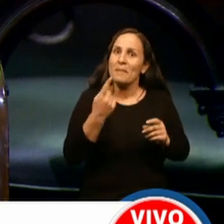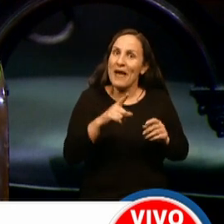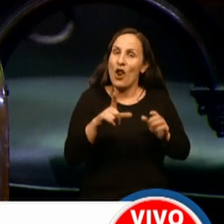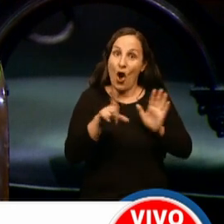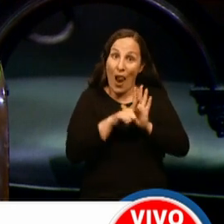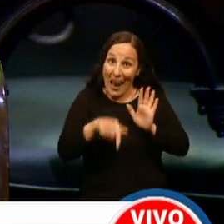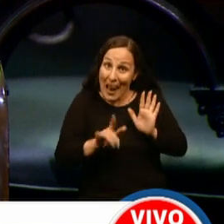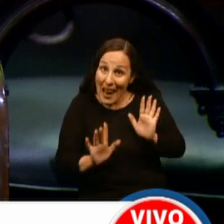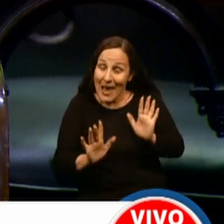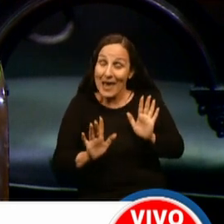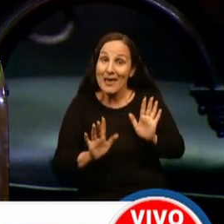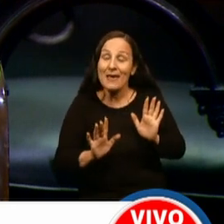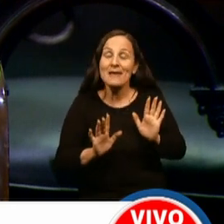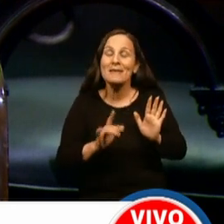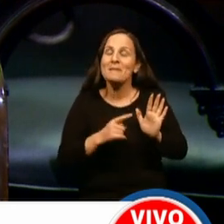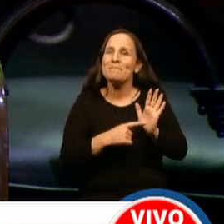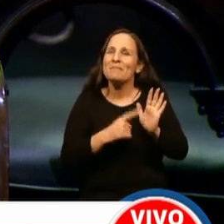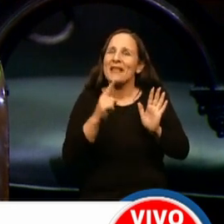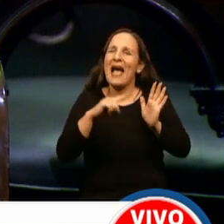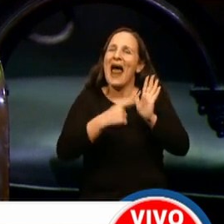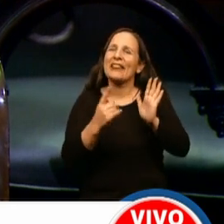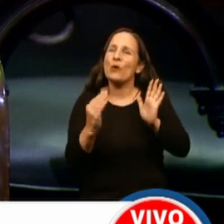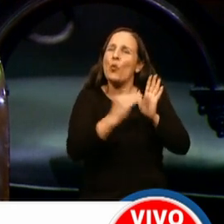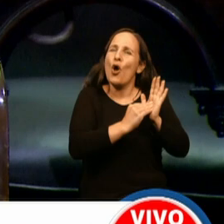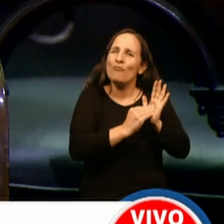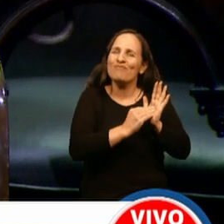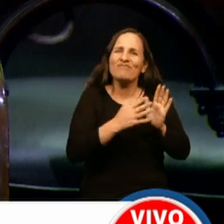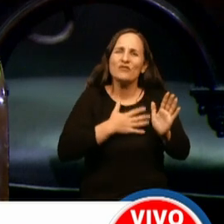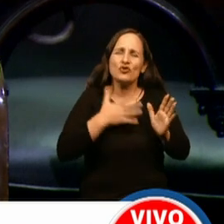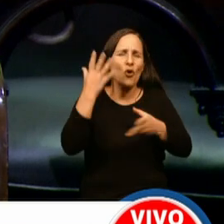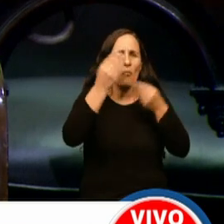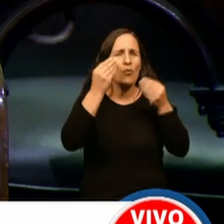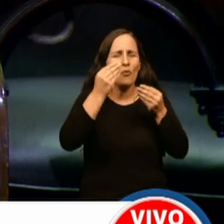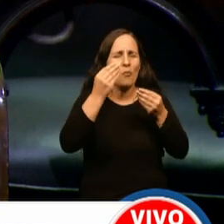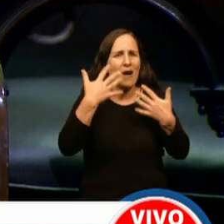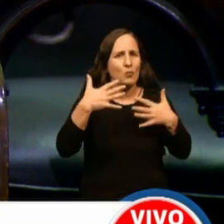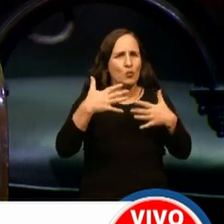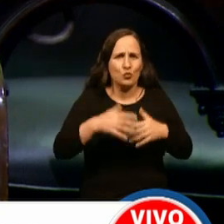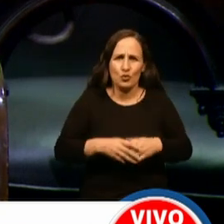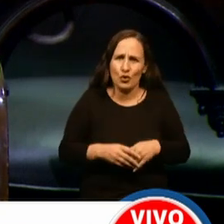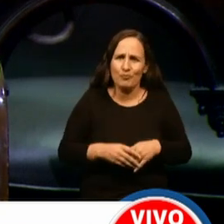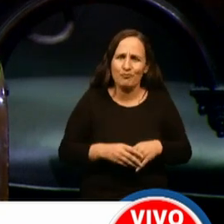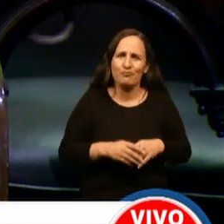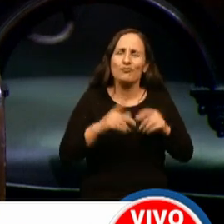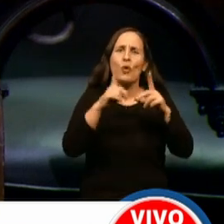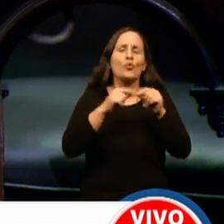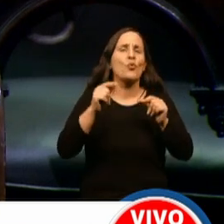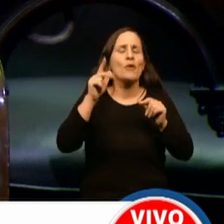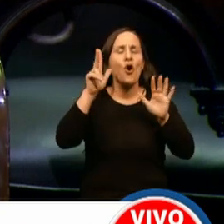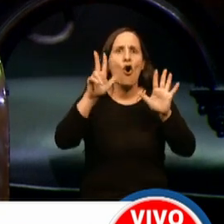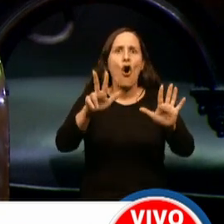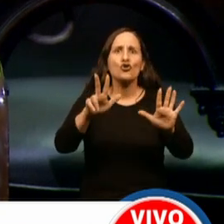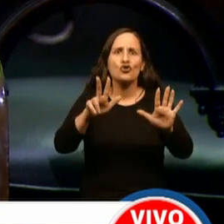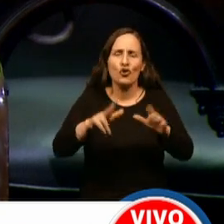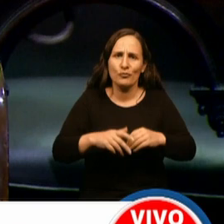ley incorpora un artículo que realmente me preocupa mucho que es el artículo 8